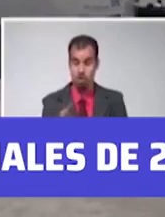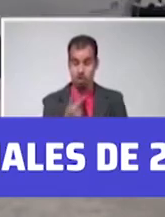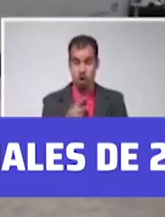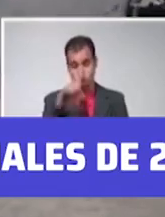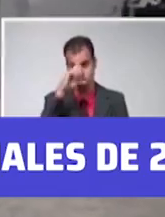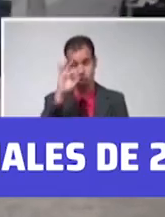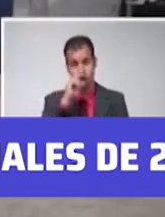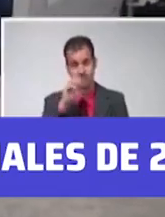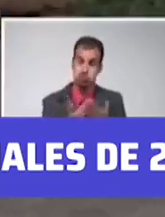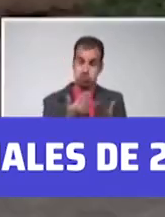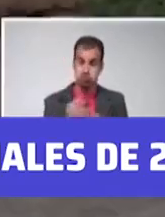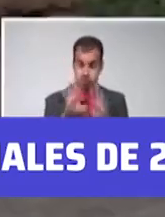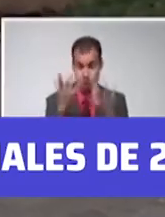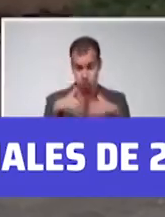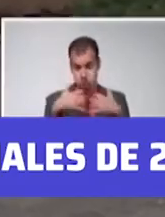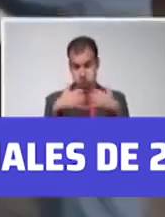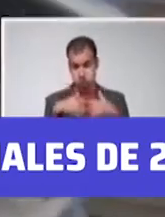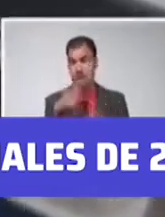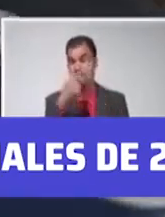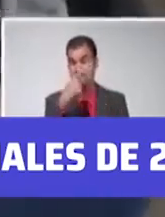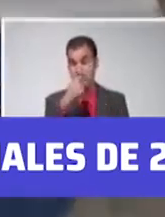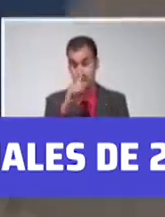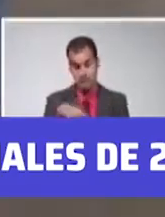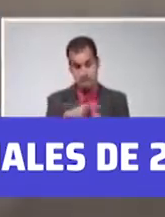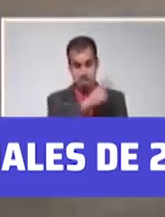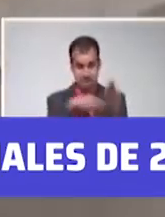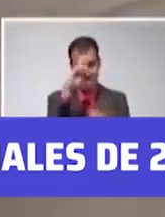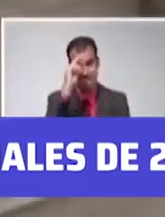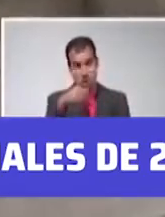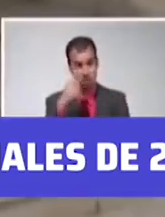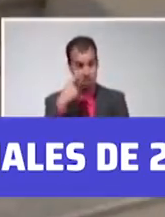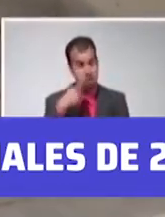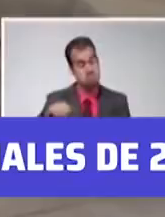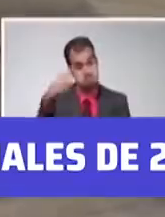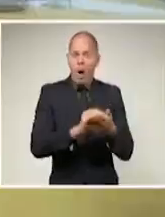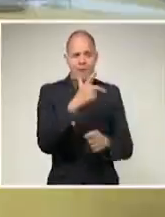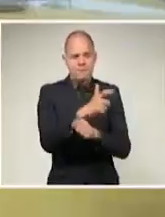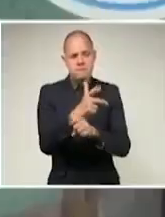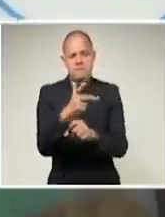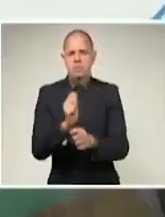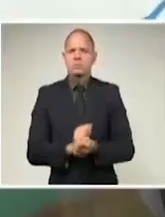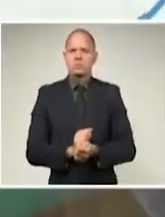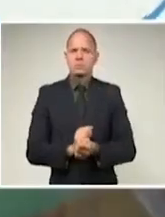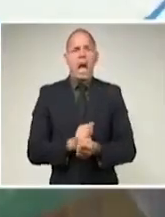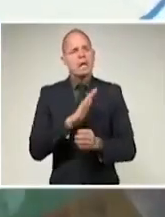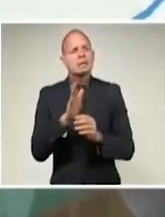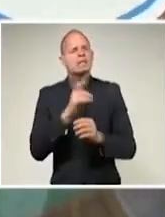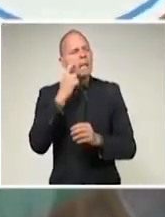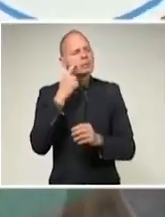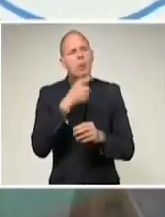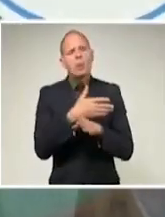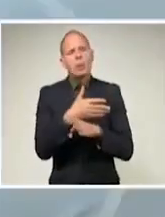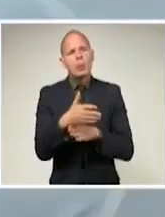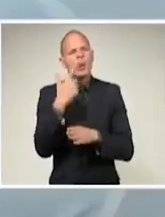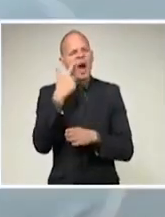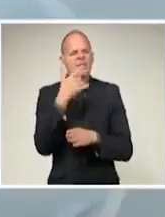vacunas propias, a pesar de sufrir un bloqueo total de tecnología médica, y el segundo del mundo en porcentaje de